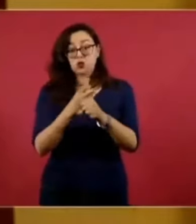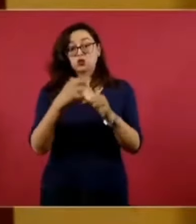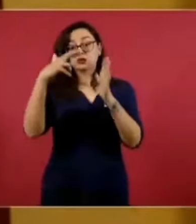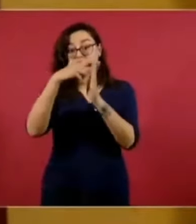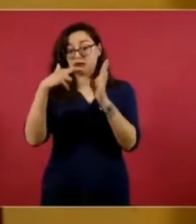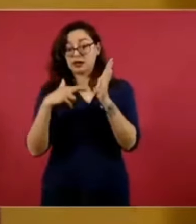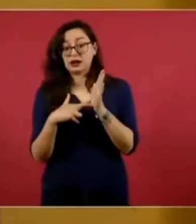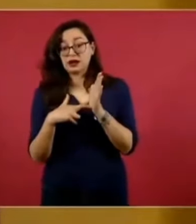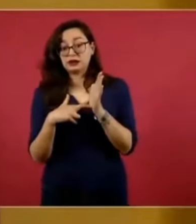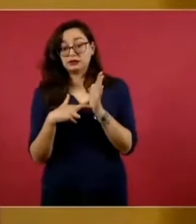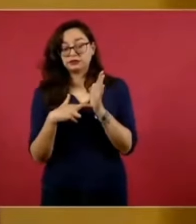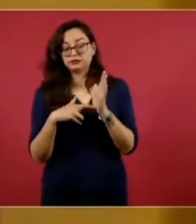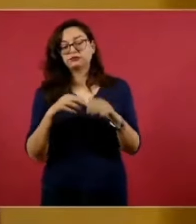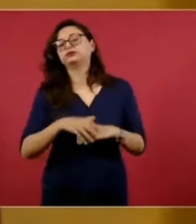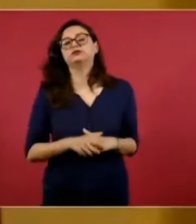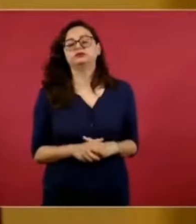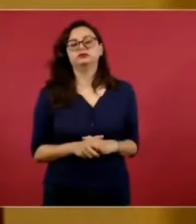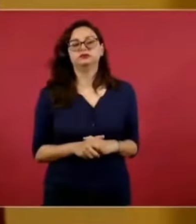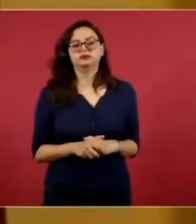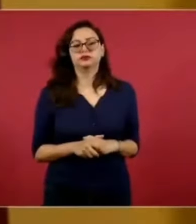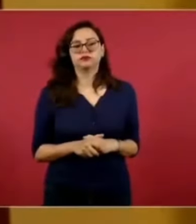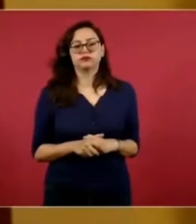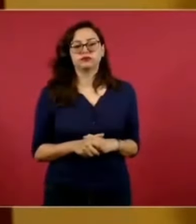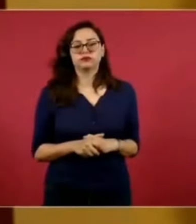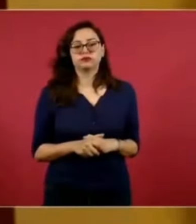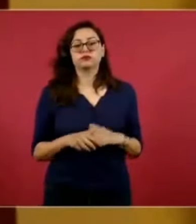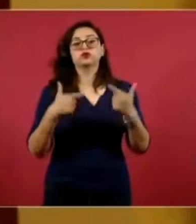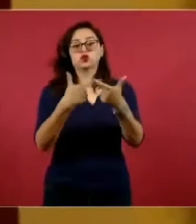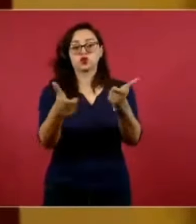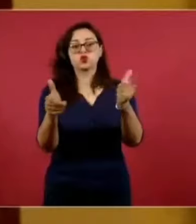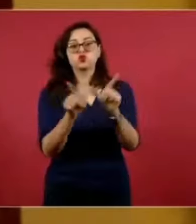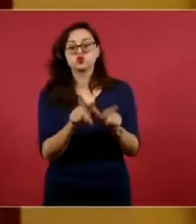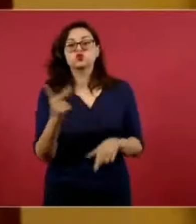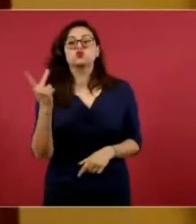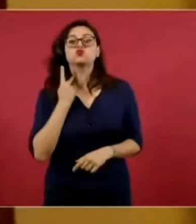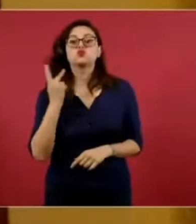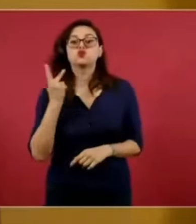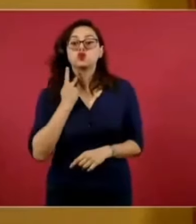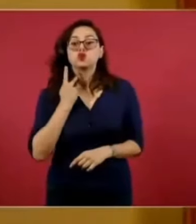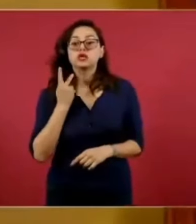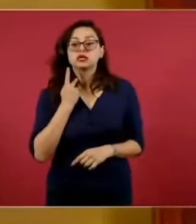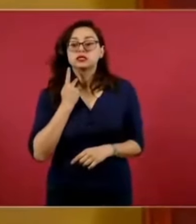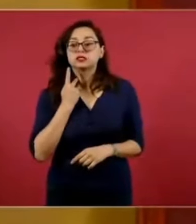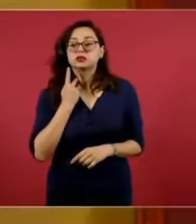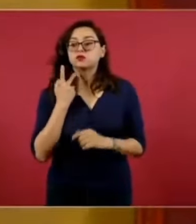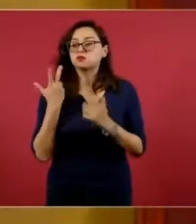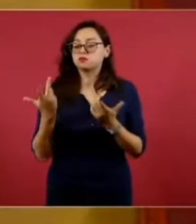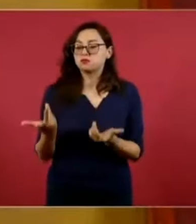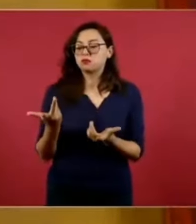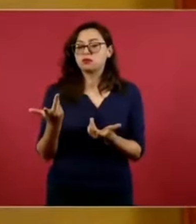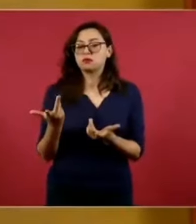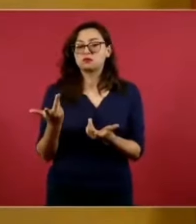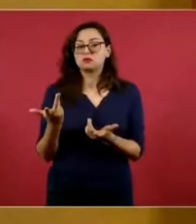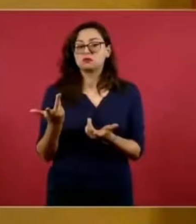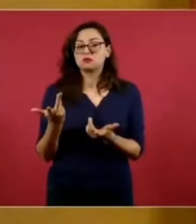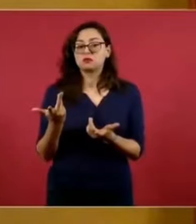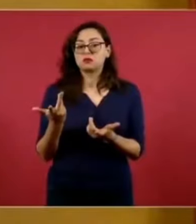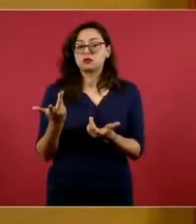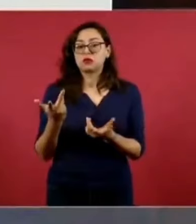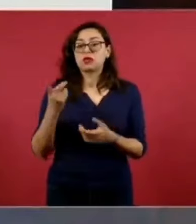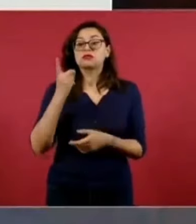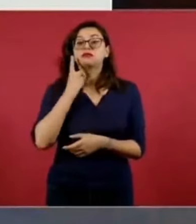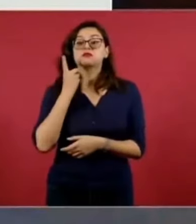establece en ningún casoo un partido político podrá contar con un número